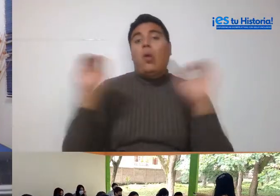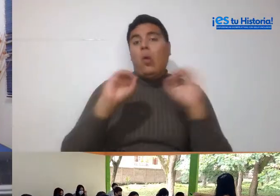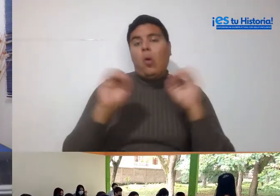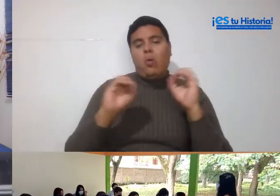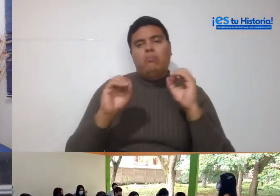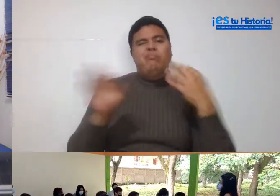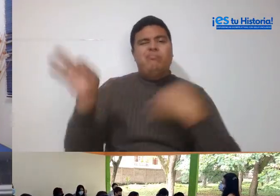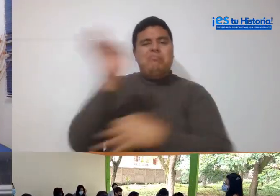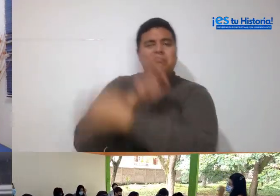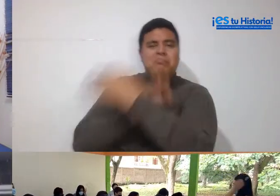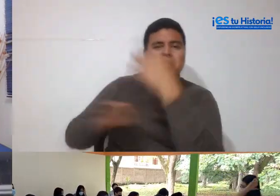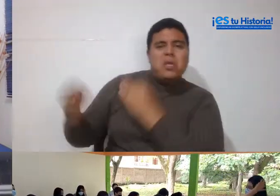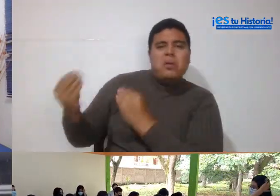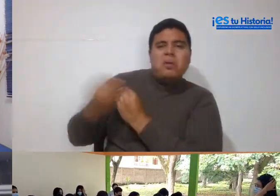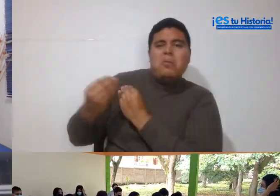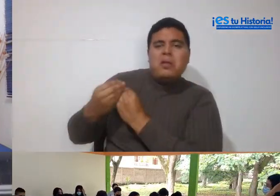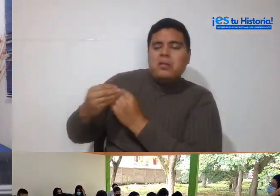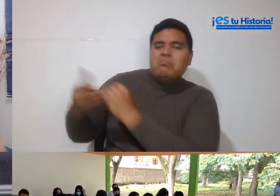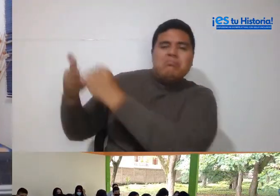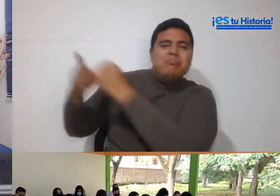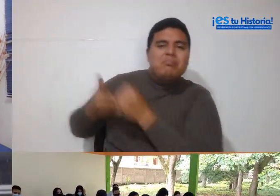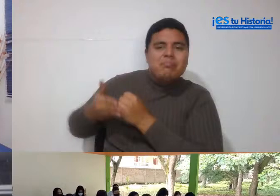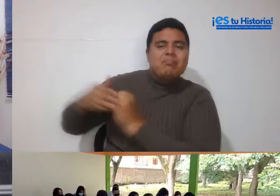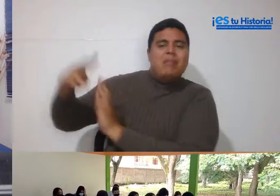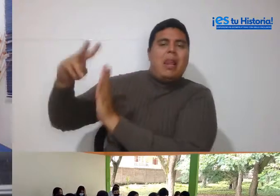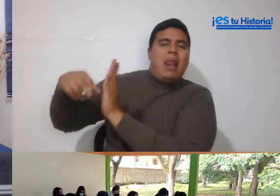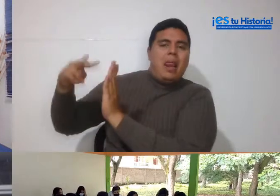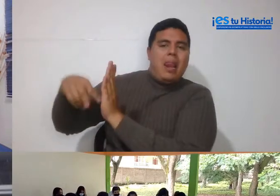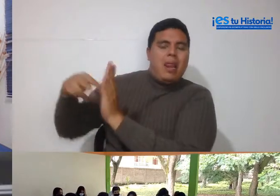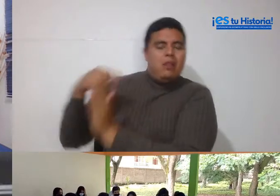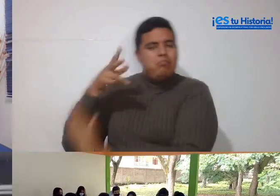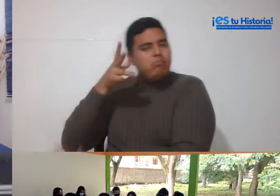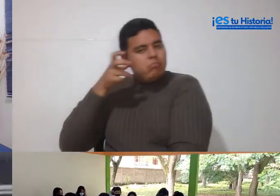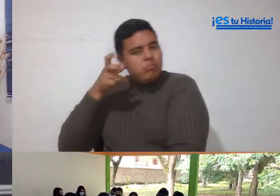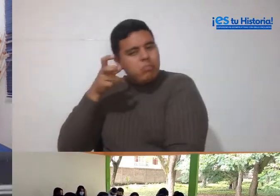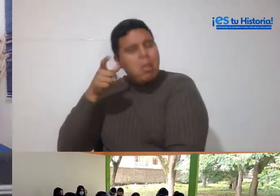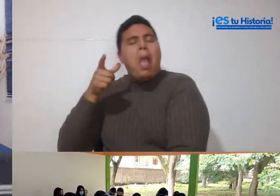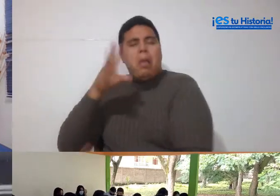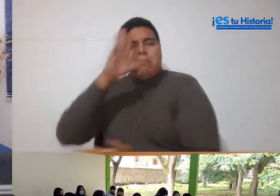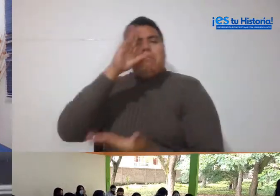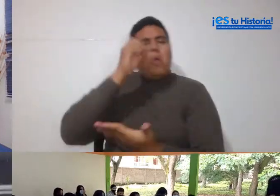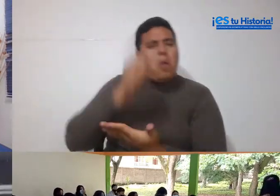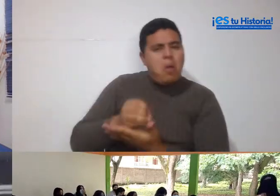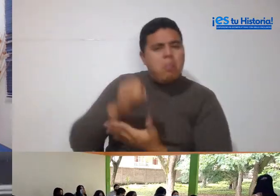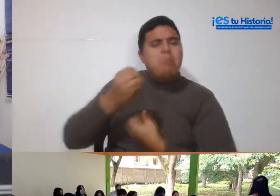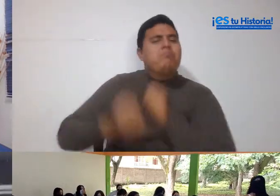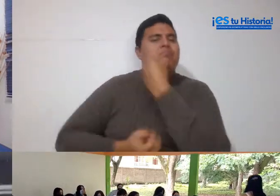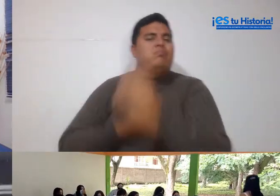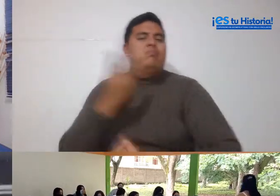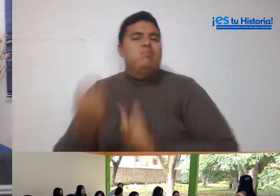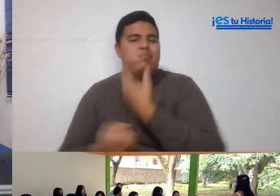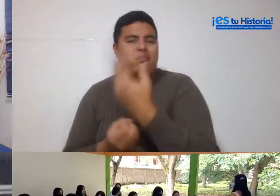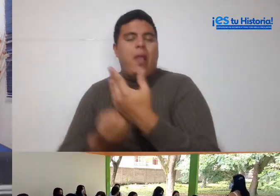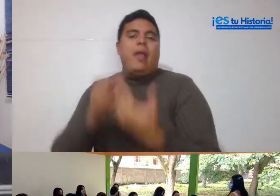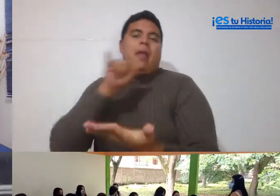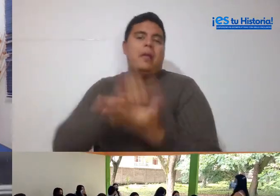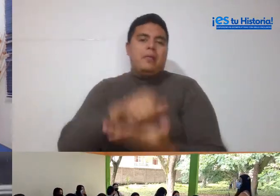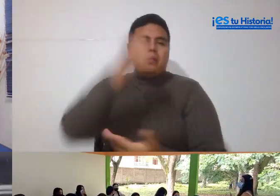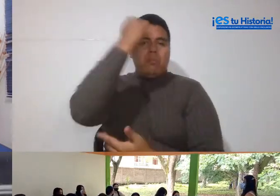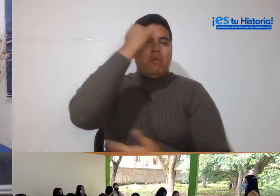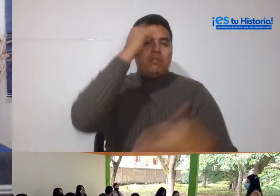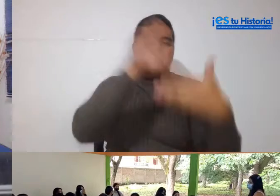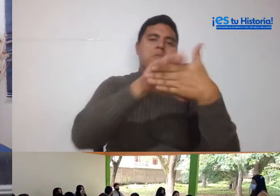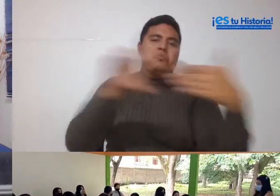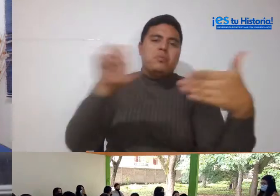solamente digo lo que yo creo y así me califican, y eso sería más o